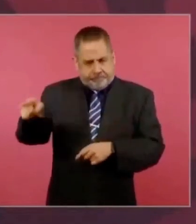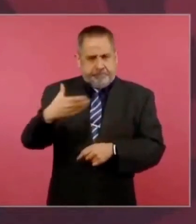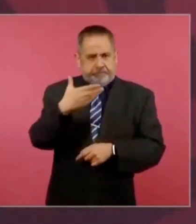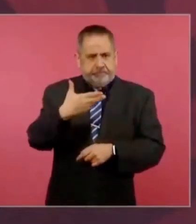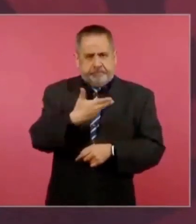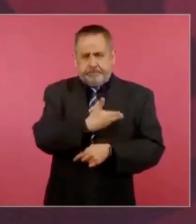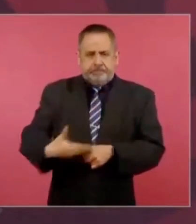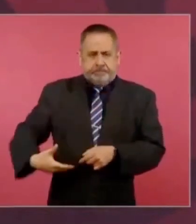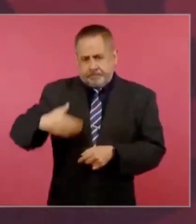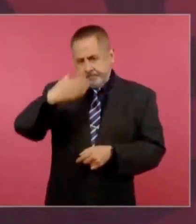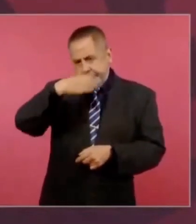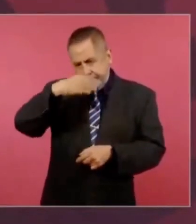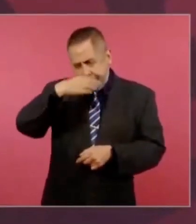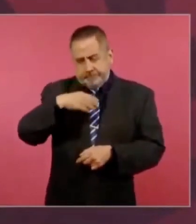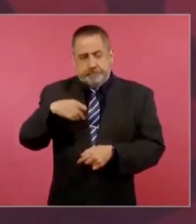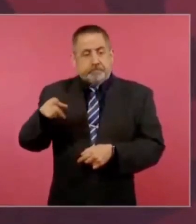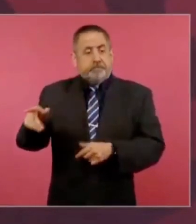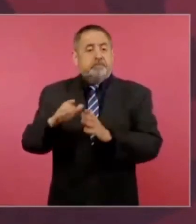Y en sus apuntes